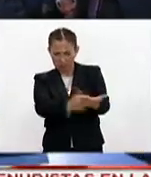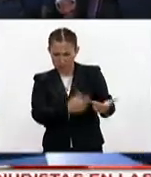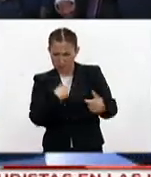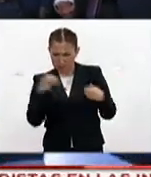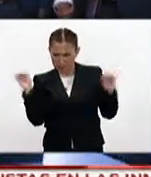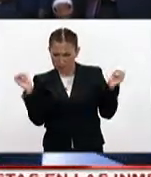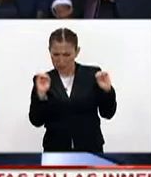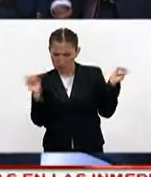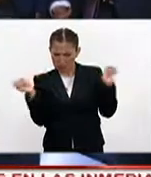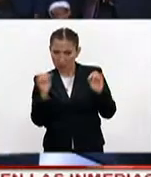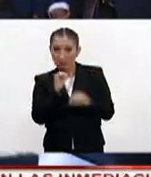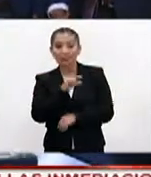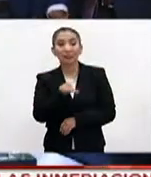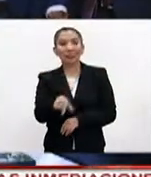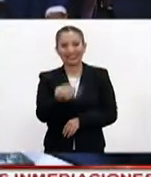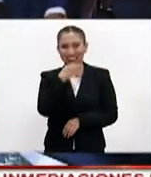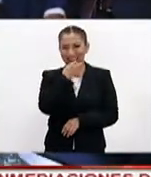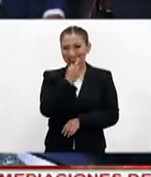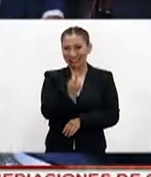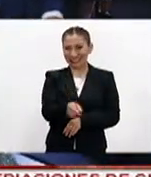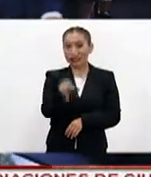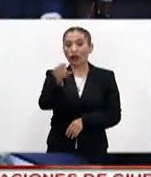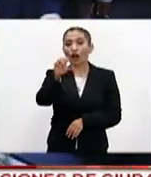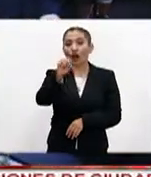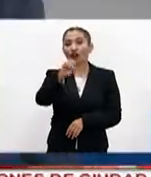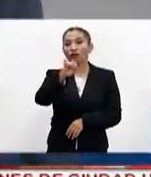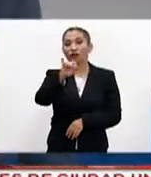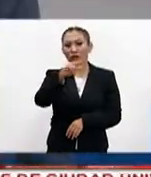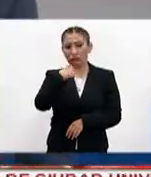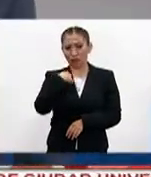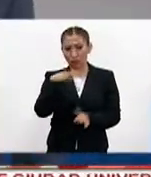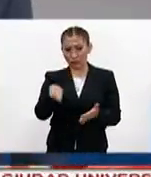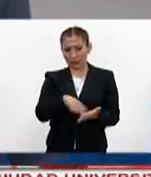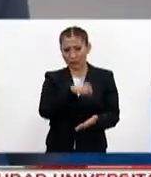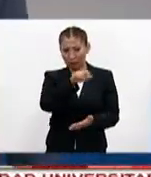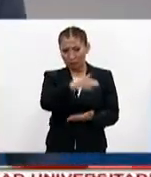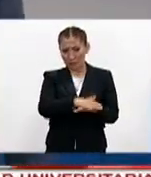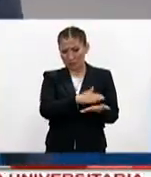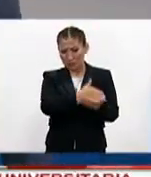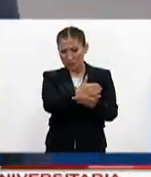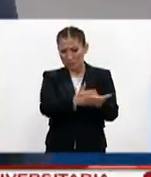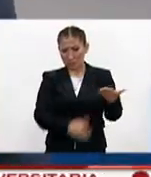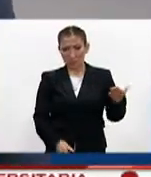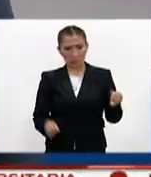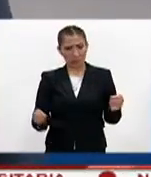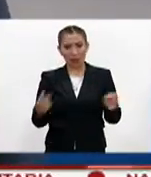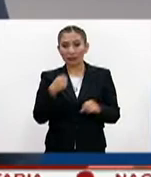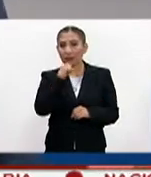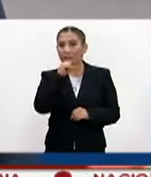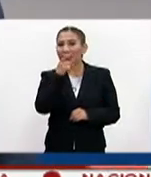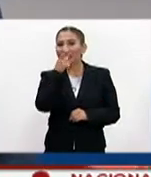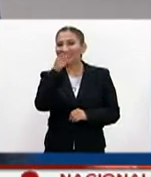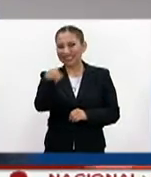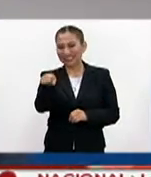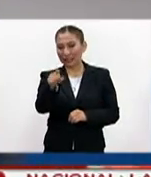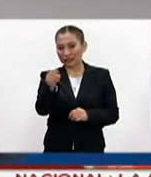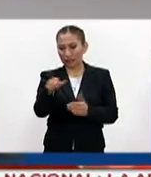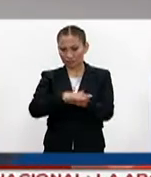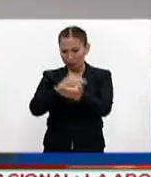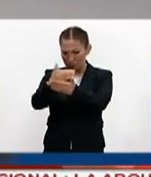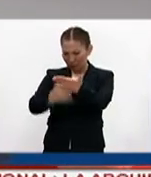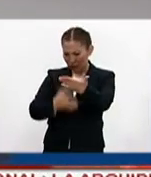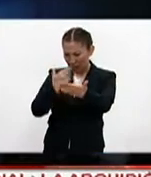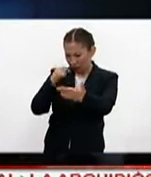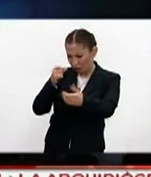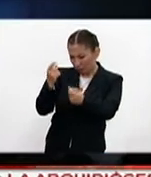documentos de la transacción. En su declaración, Cosillo negó haber firmado los documentos, así como también aseguró que los escritos no